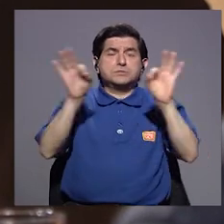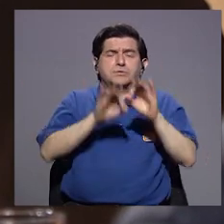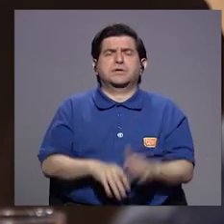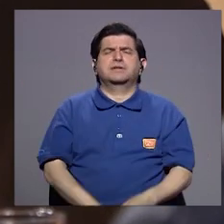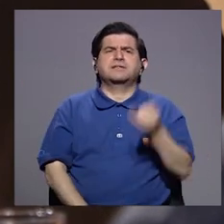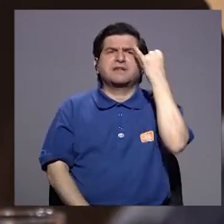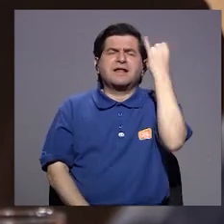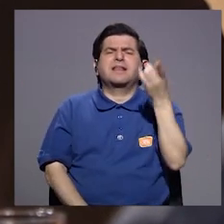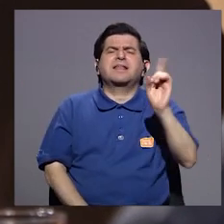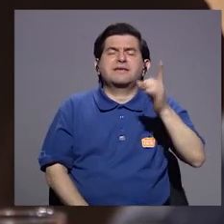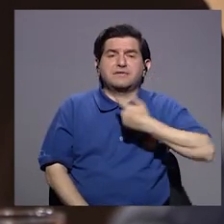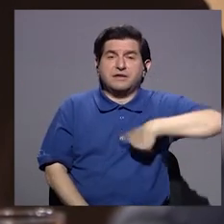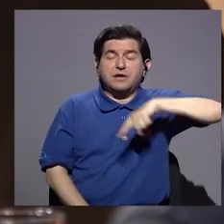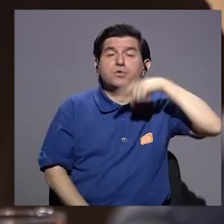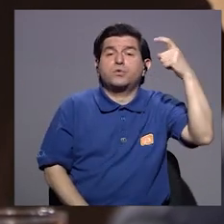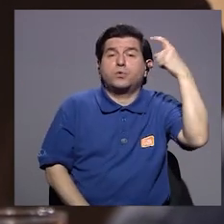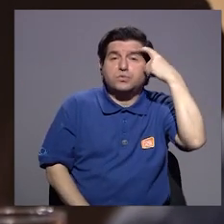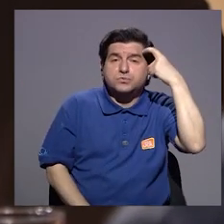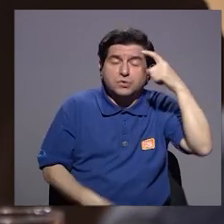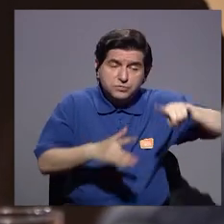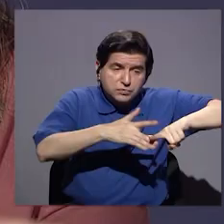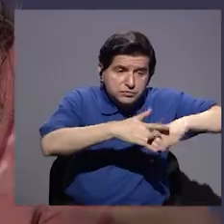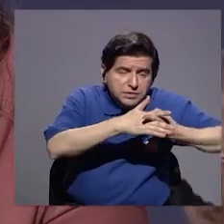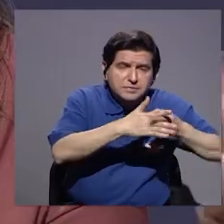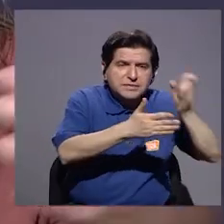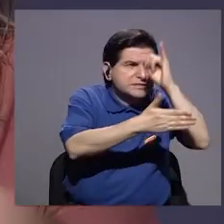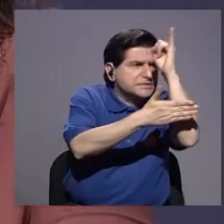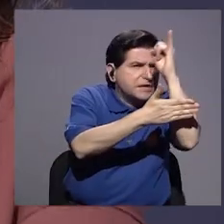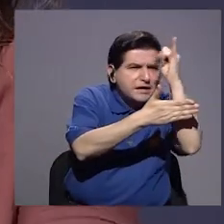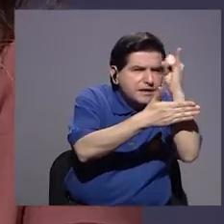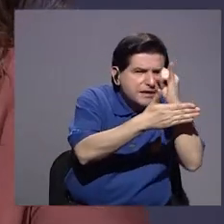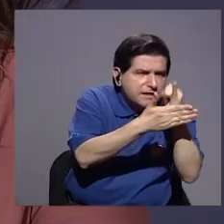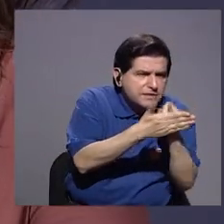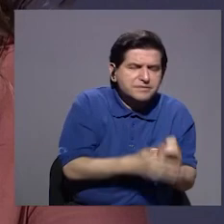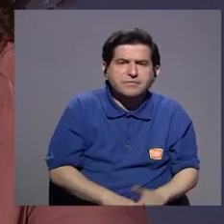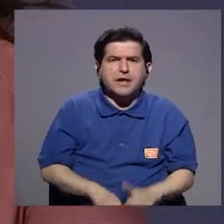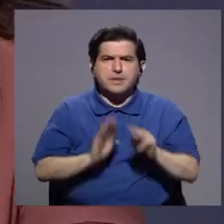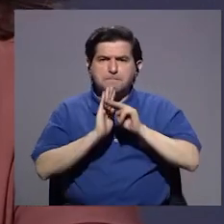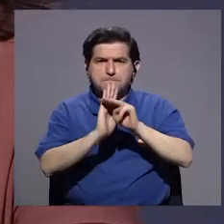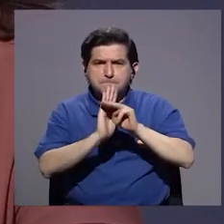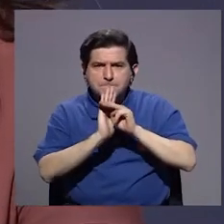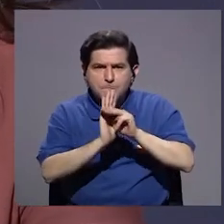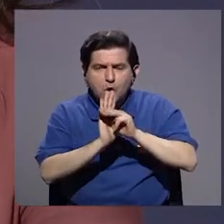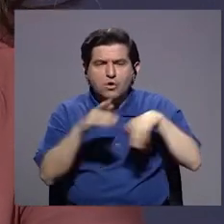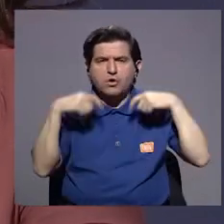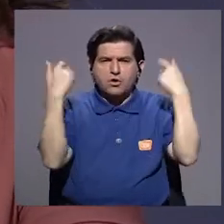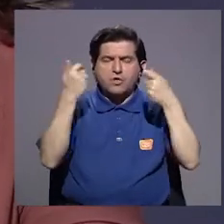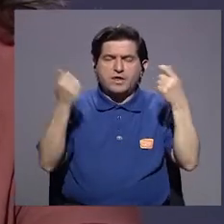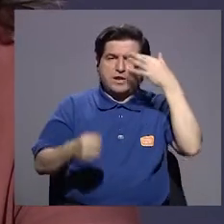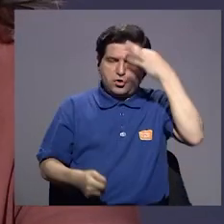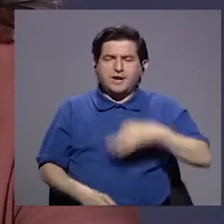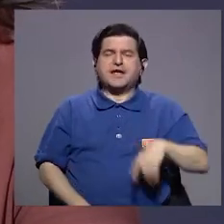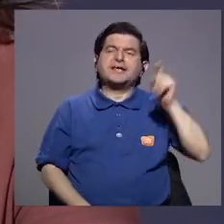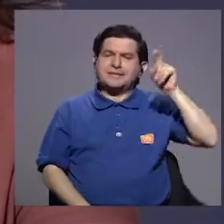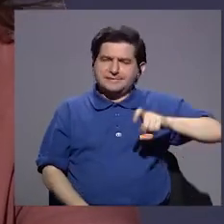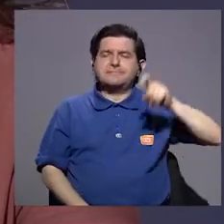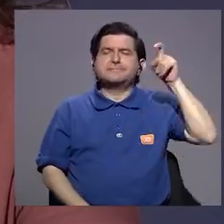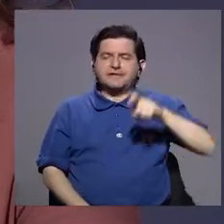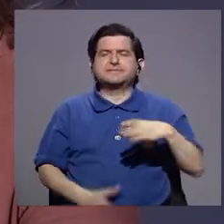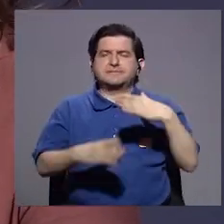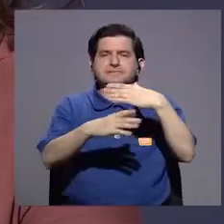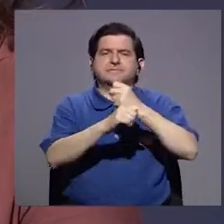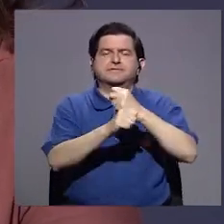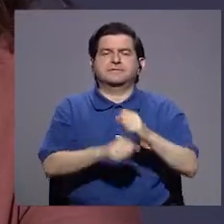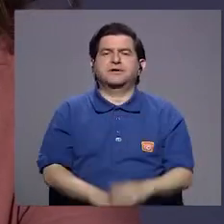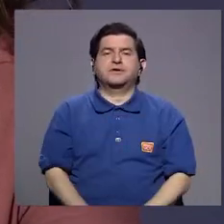dónde surge esto? Bueno, nosotros pensamos cuando comenzamos a diseñar el modelo de festival, pensamos que era un paso necesario